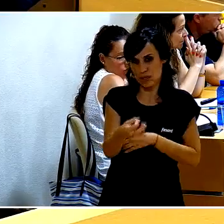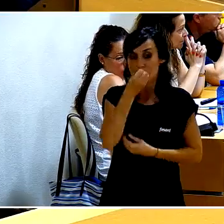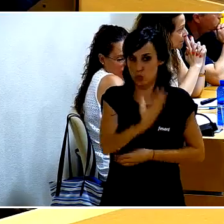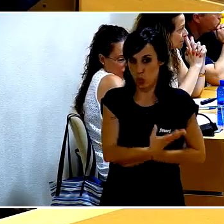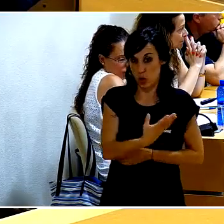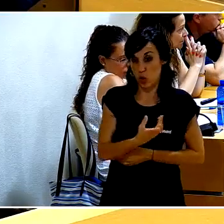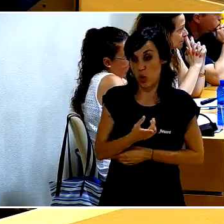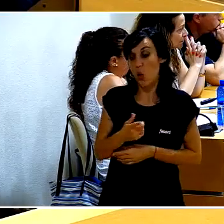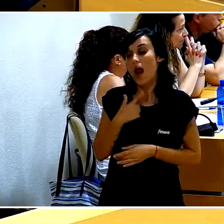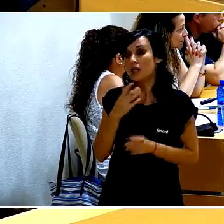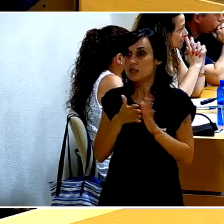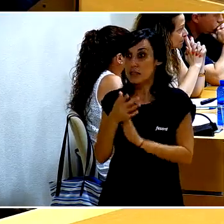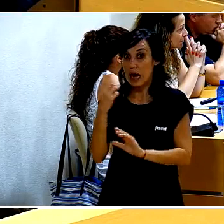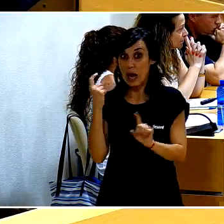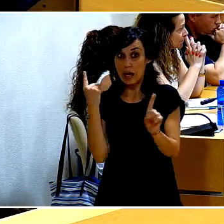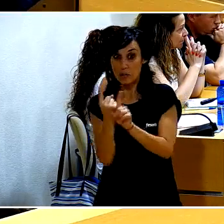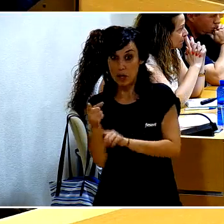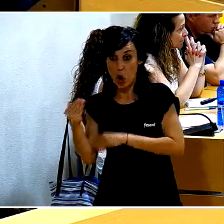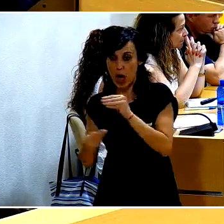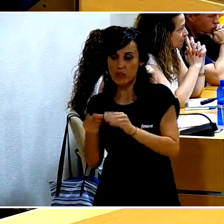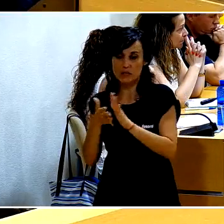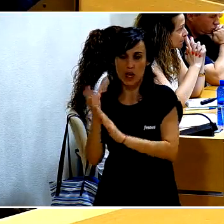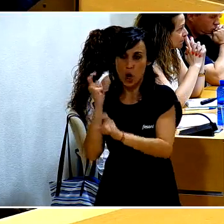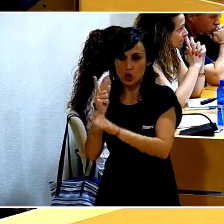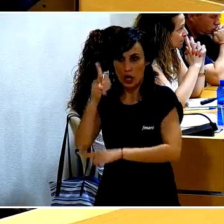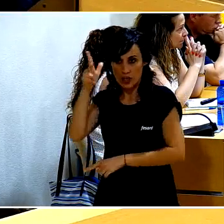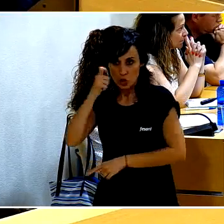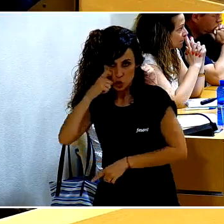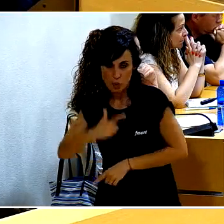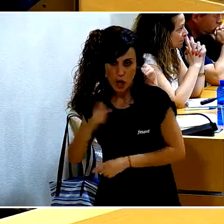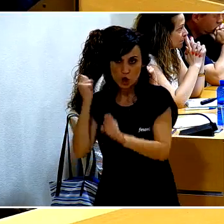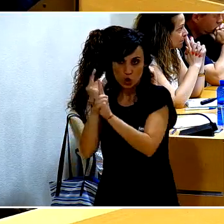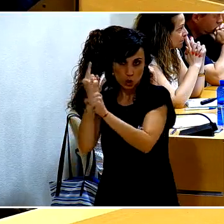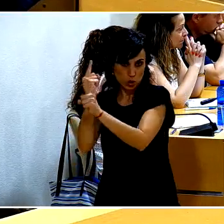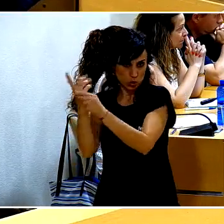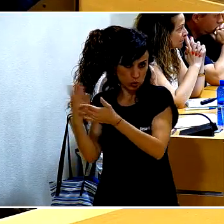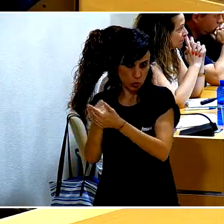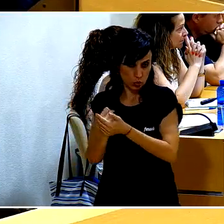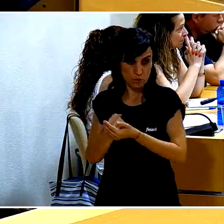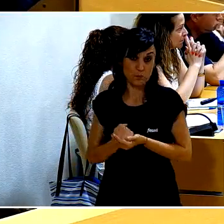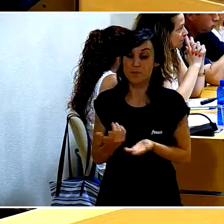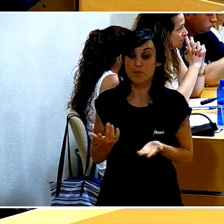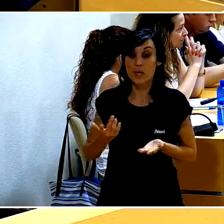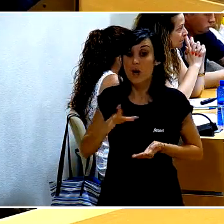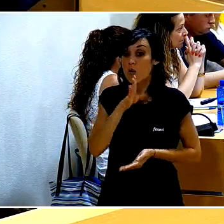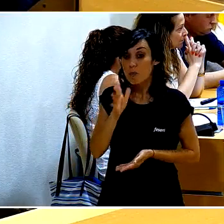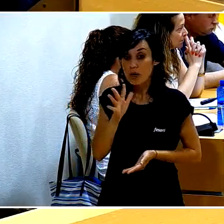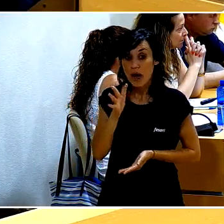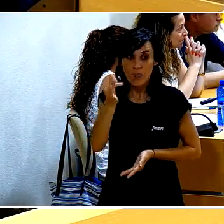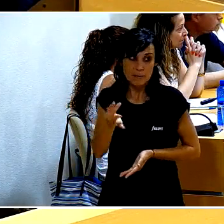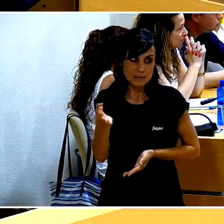todo lo que hace el enemigo es malo, va contra los derechos humanos, va contra las libertades. Porque además, ejemplos